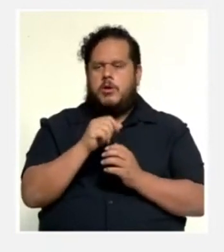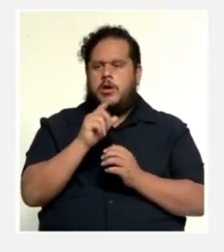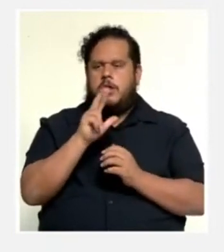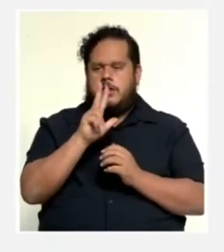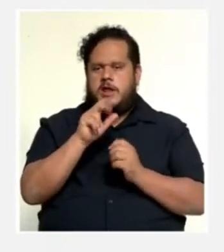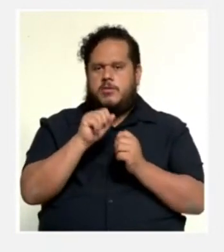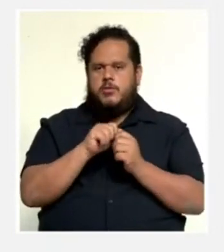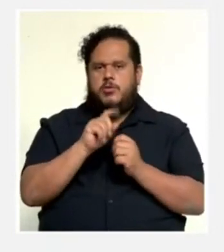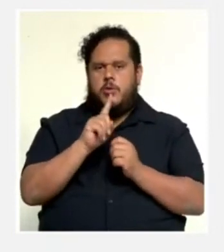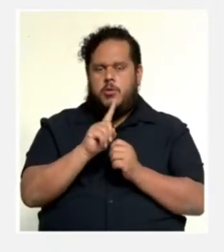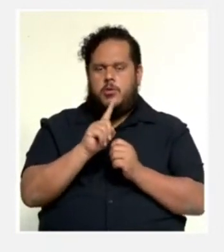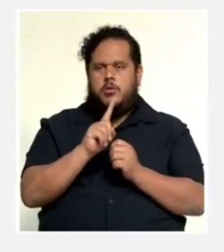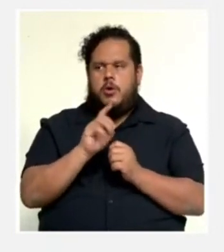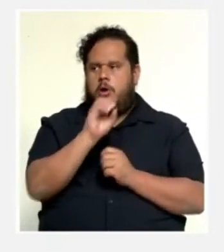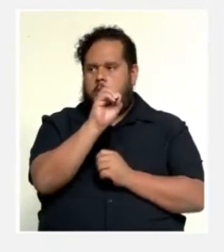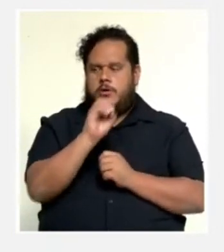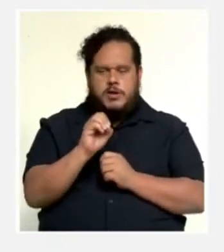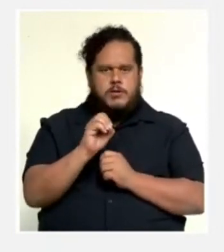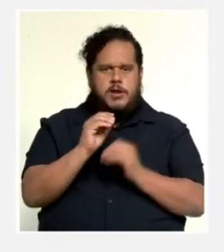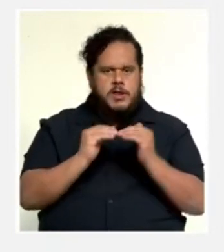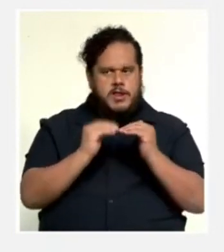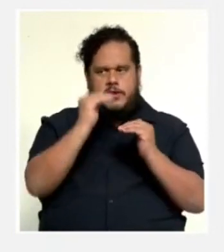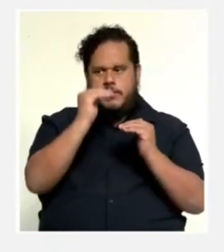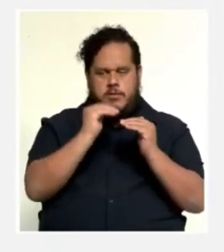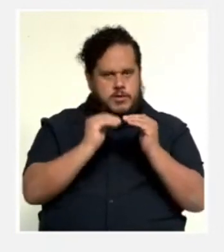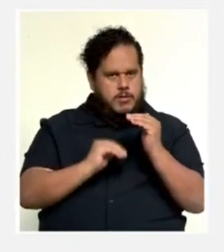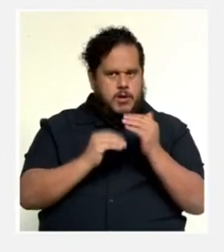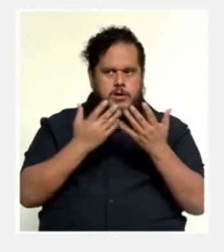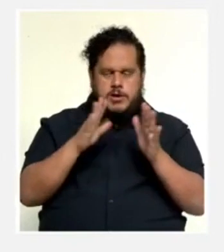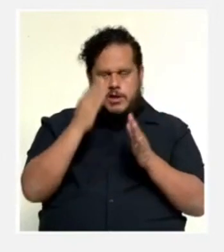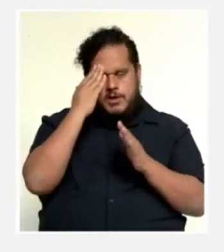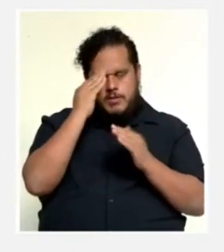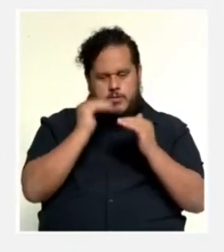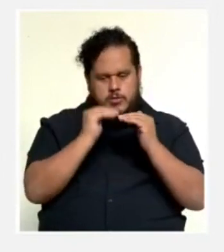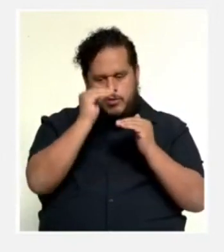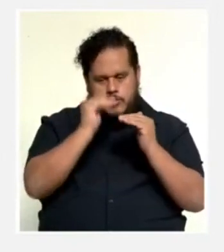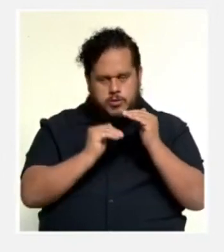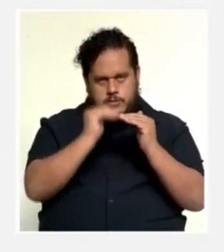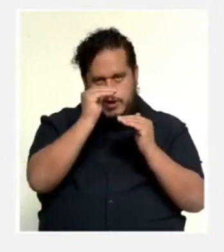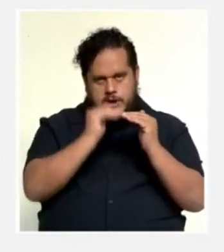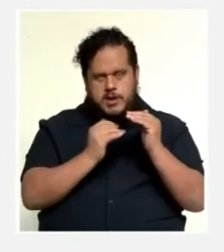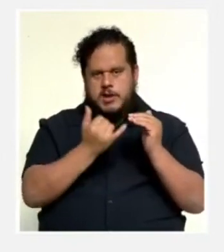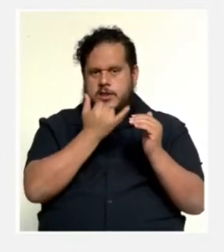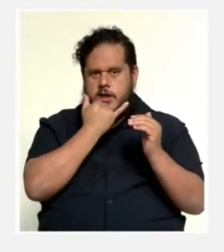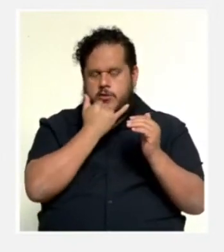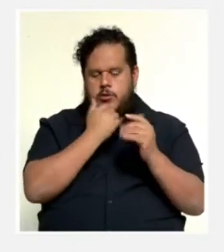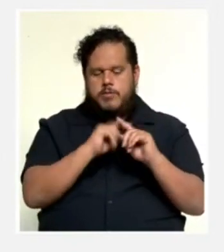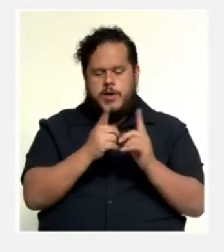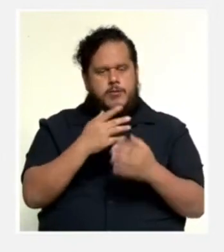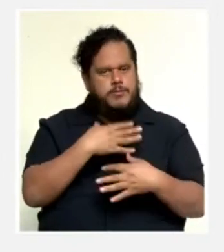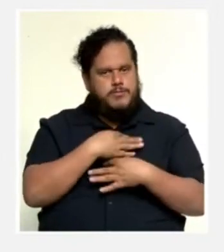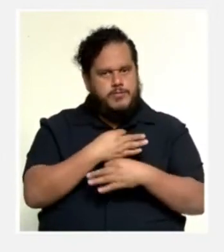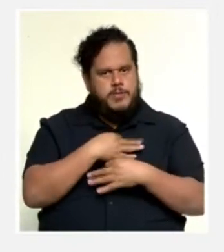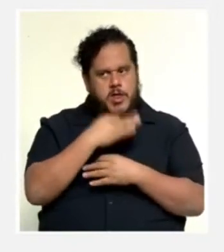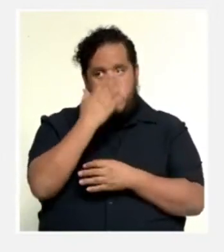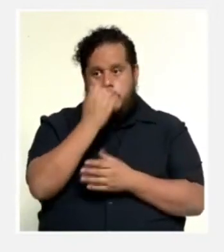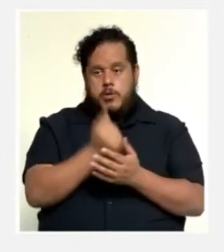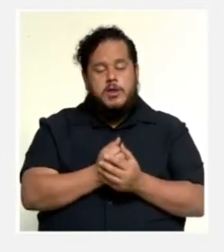puntos porcentuales, ¿verdad? Hacia arriba o hacia abajo, como sabemos, con los márgenes de error. Pero también es muy interesante